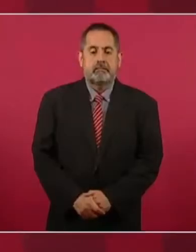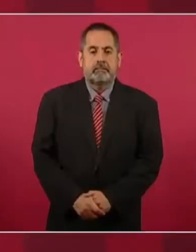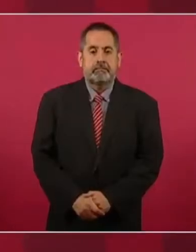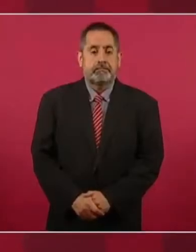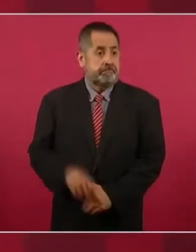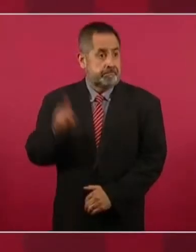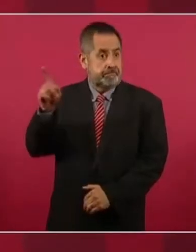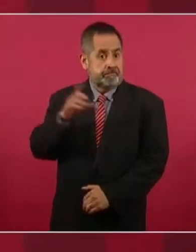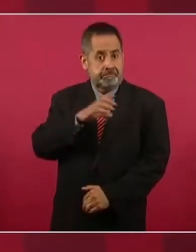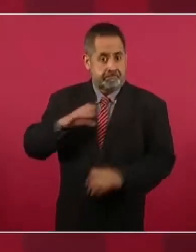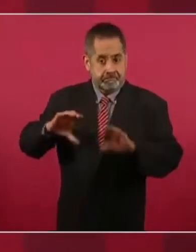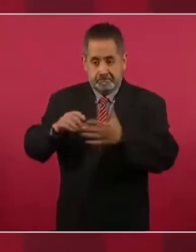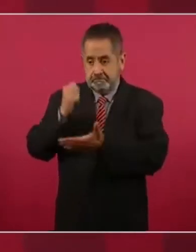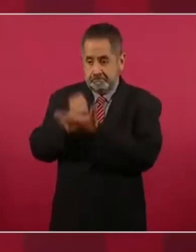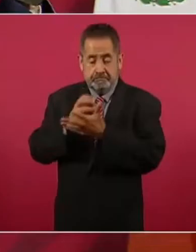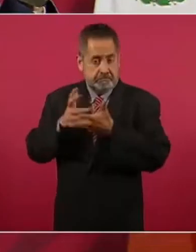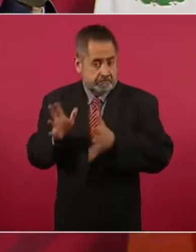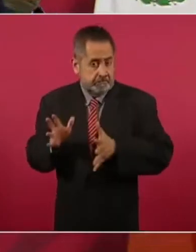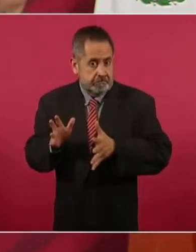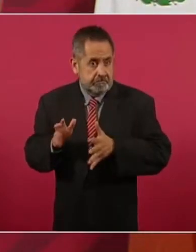solo que sea el puro anuncio.